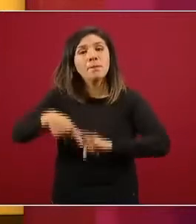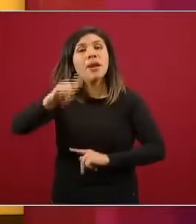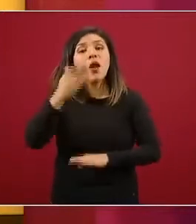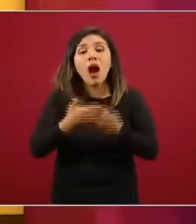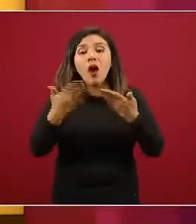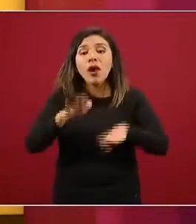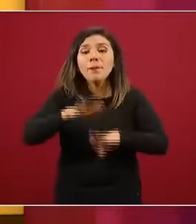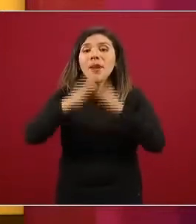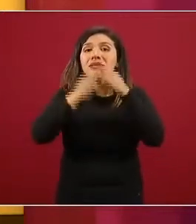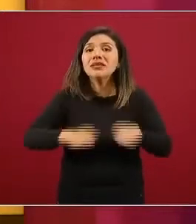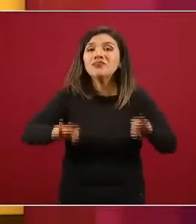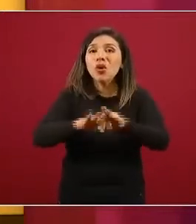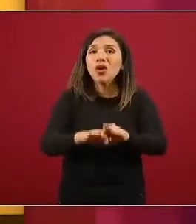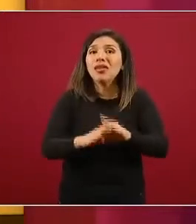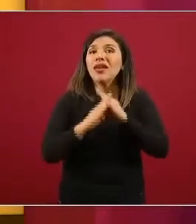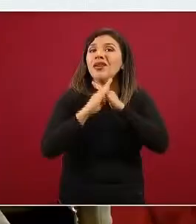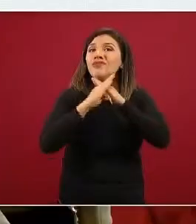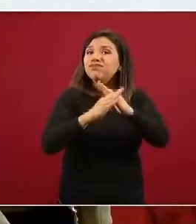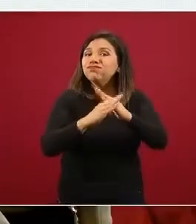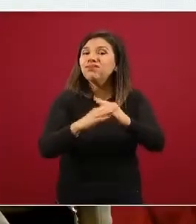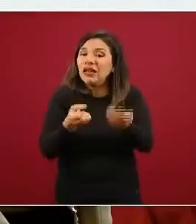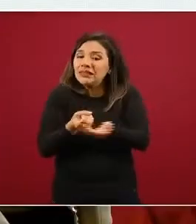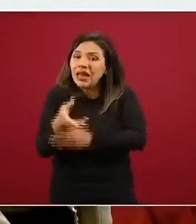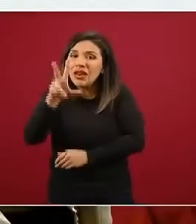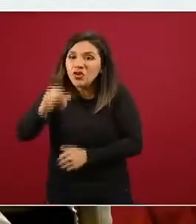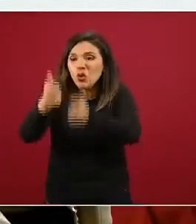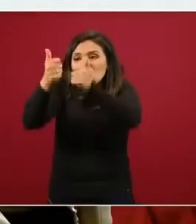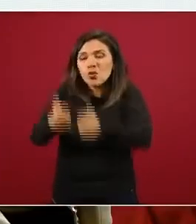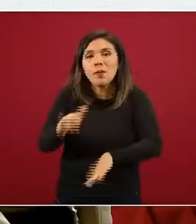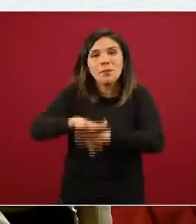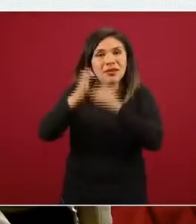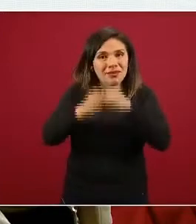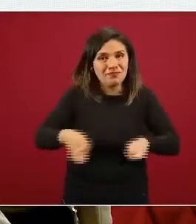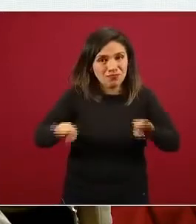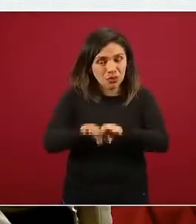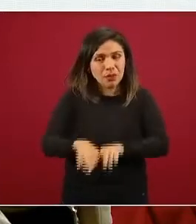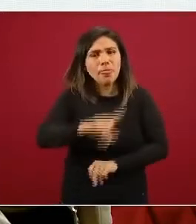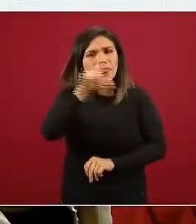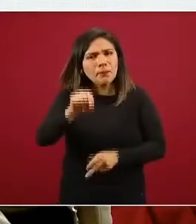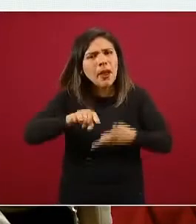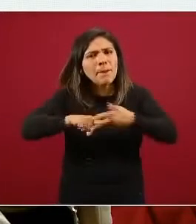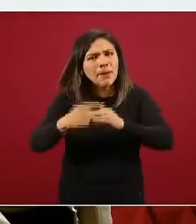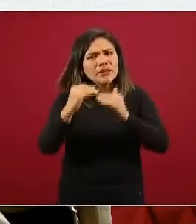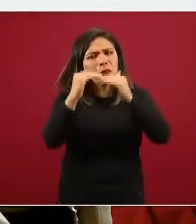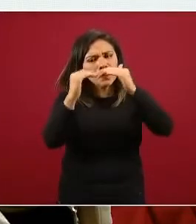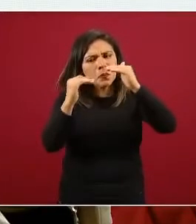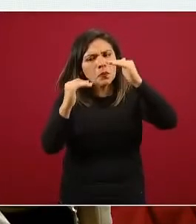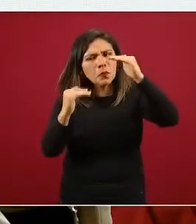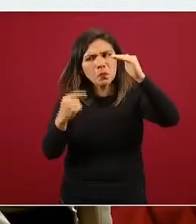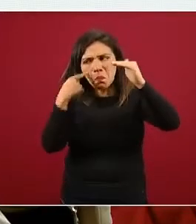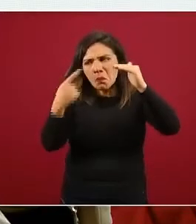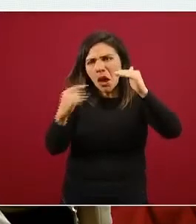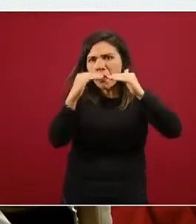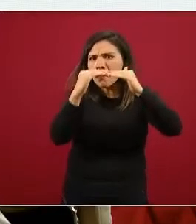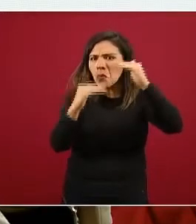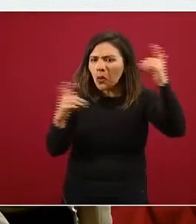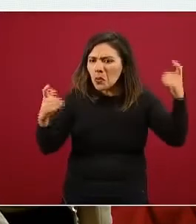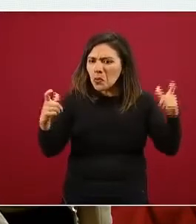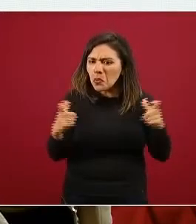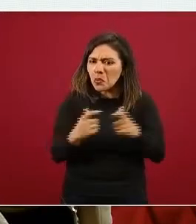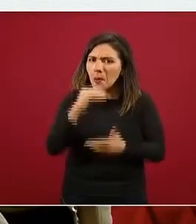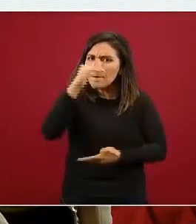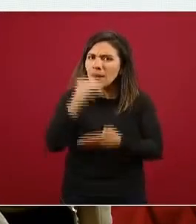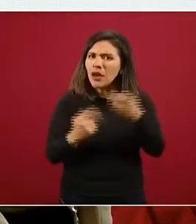mayor de la mitigación respecto a la contención. Cuando empiezan a bajar las curvas epidémicas, cuando empieza a reducirse la